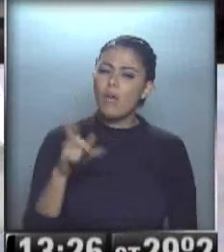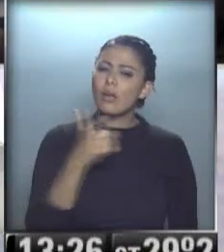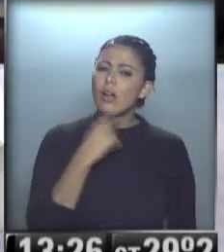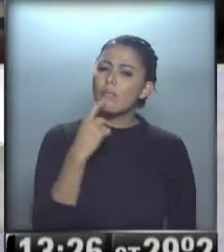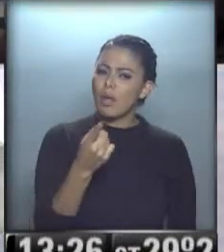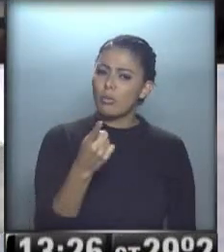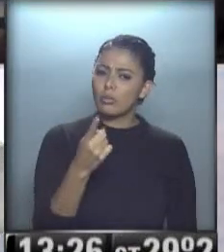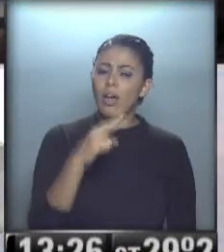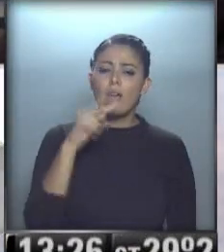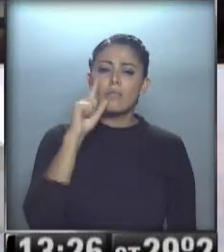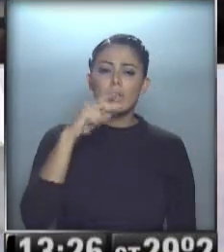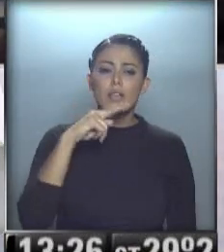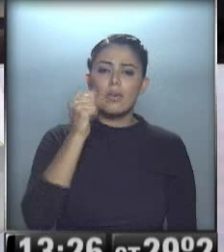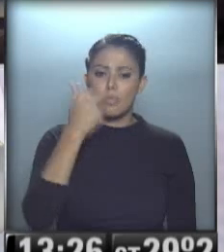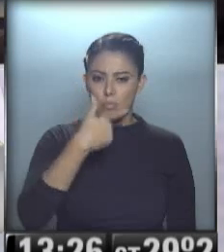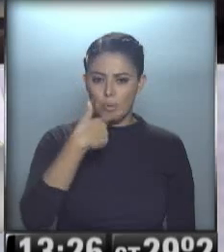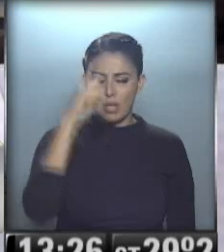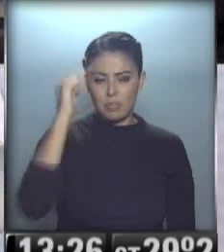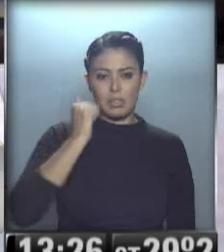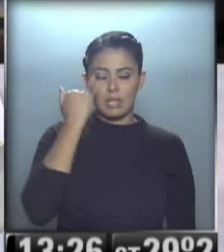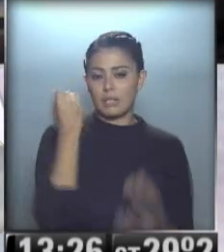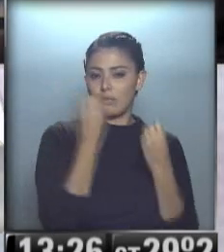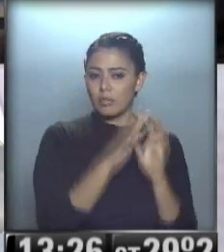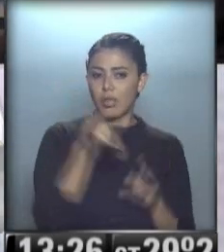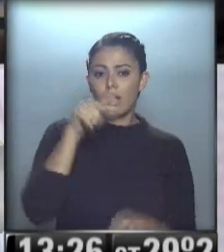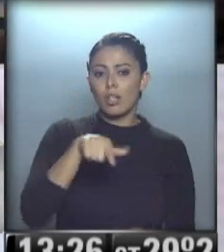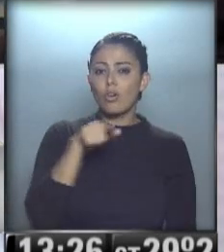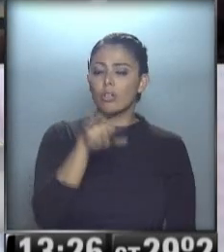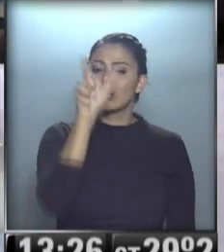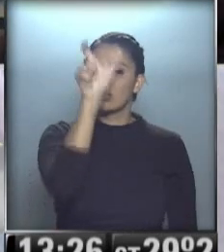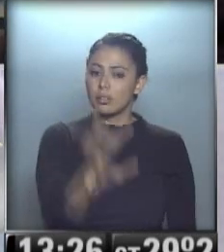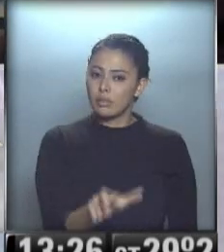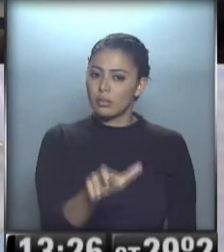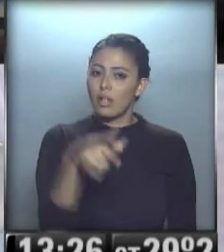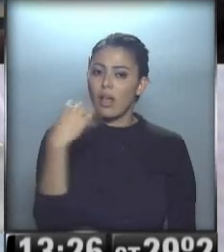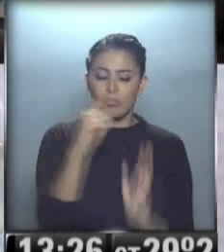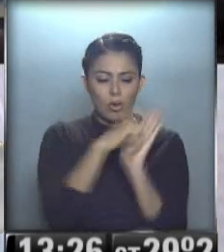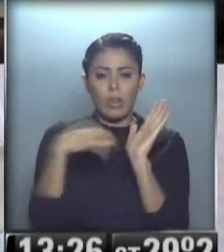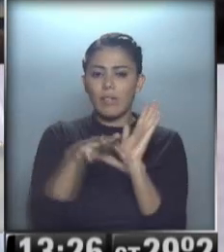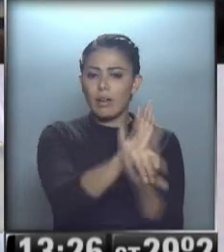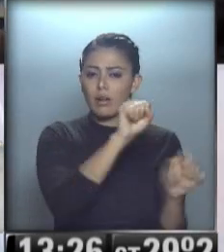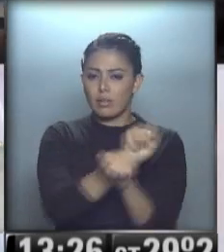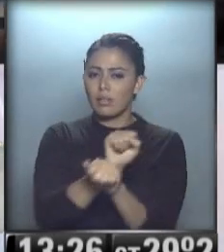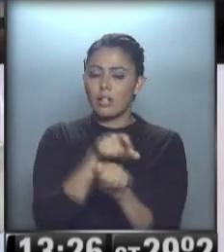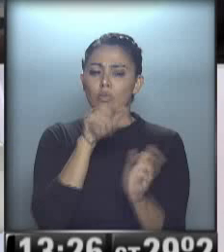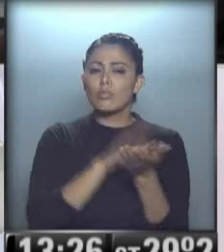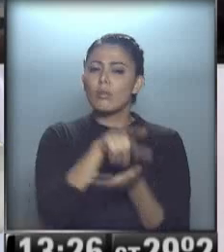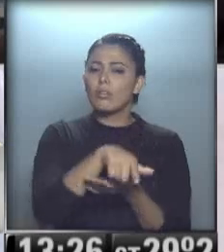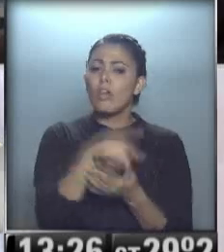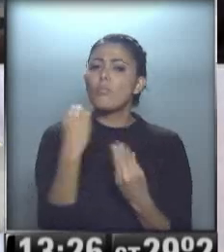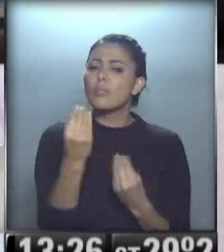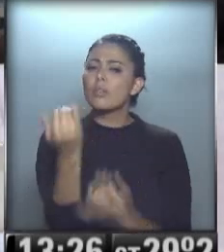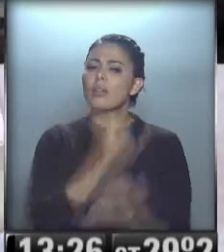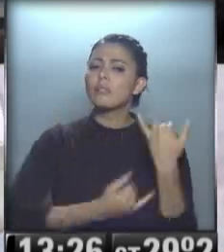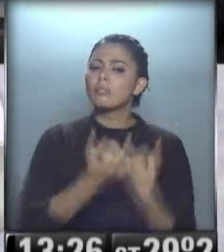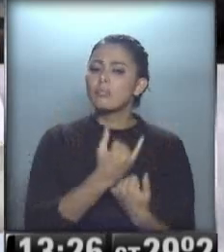Ángel vivas este militar retirado sobre el que pesa orden de captura qué nos pueden contar sobre él por qué tiene esta